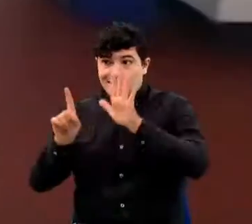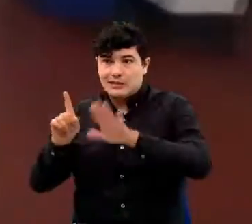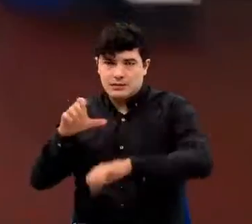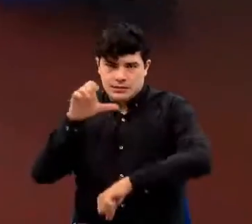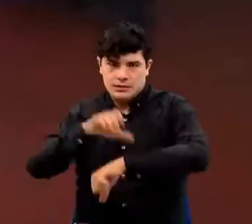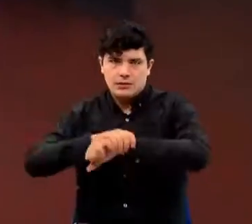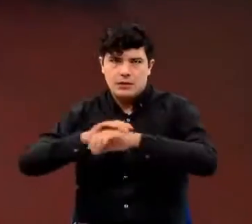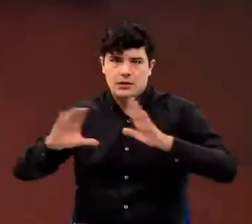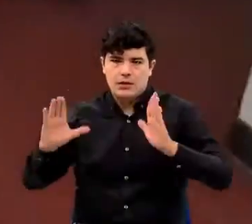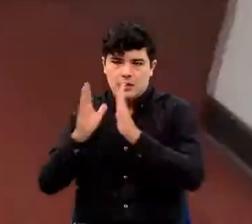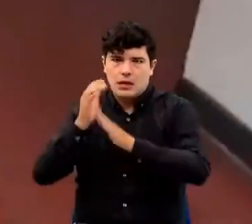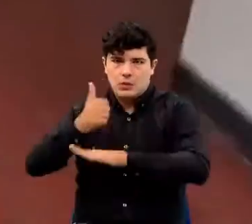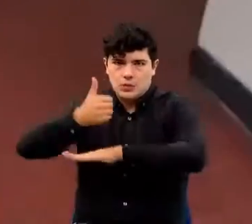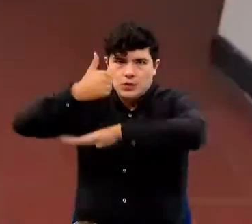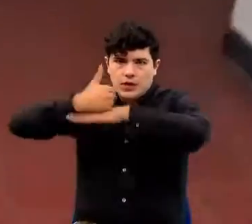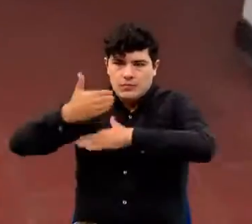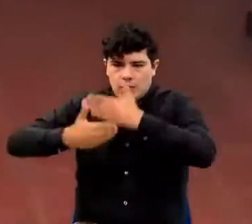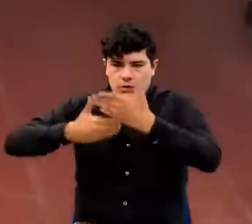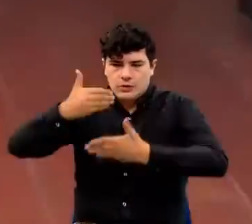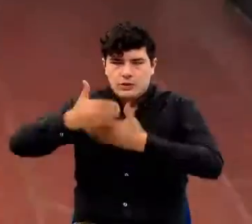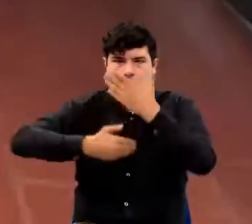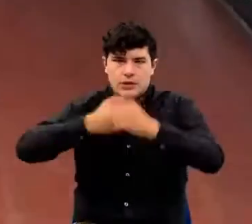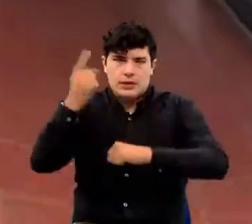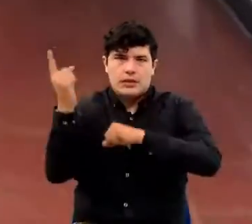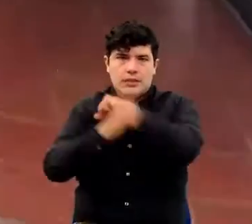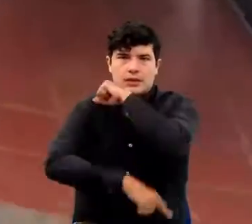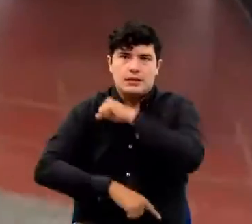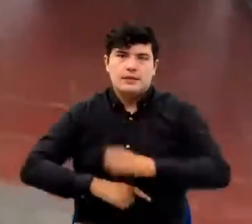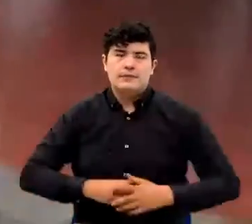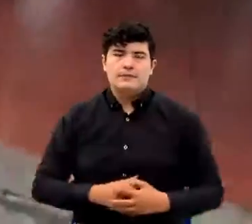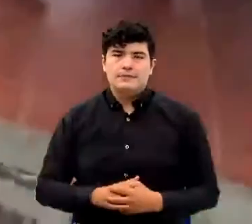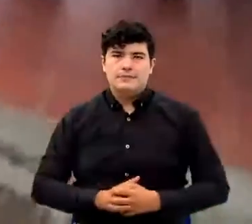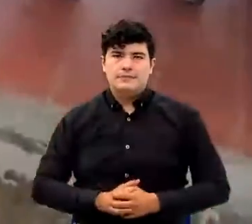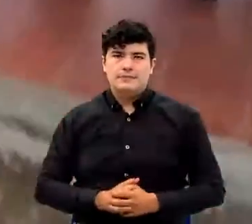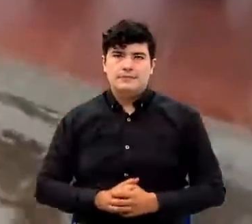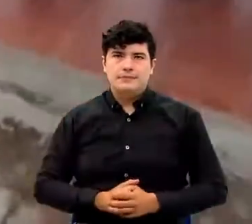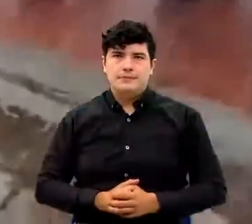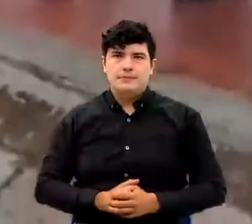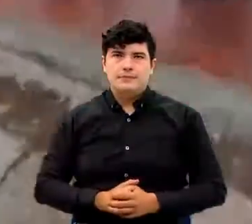disposición de la autoridad competente y se encuentran en proceso de audiencias concentradas.